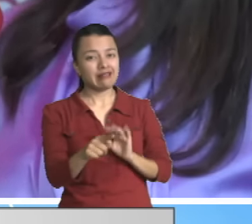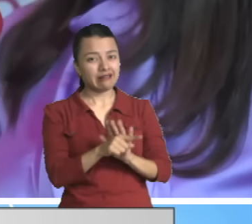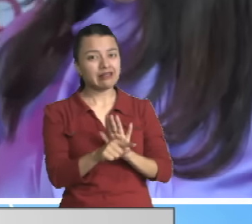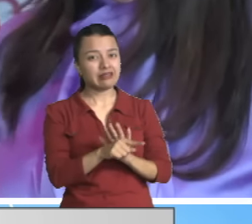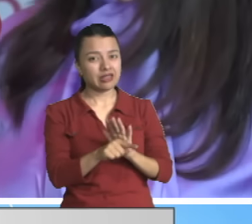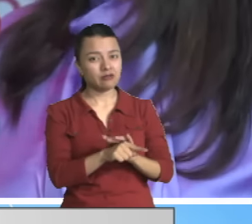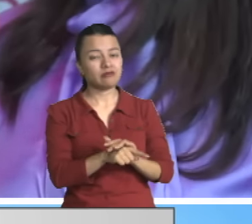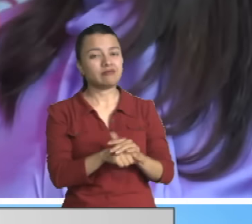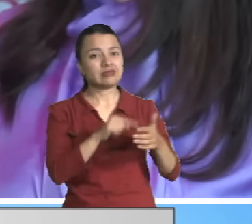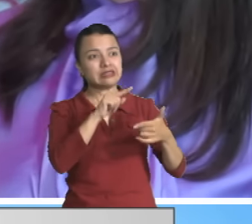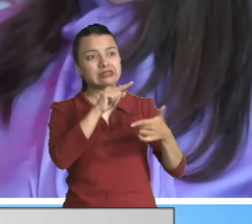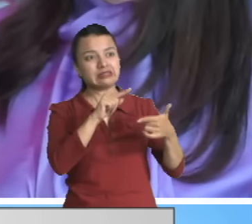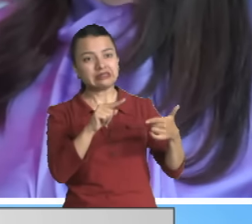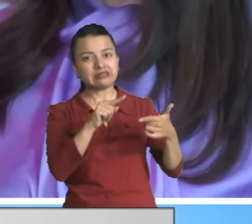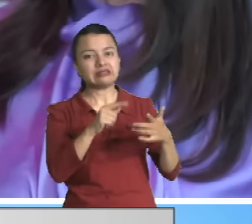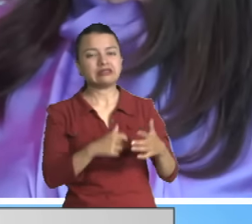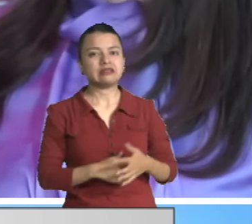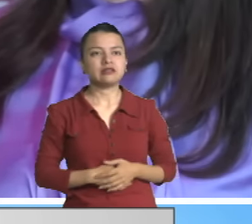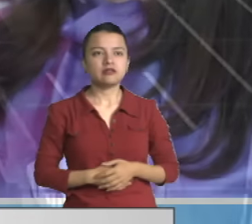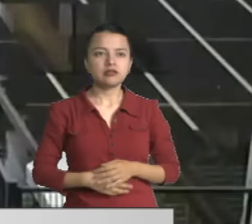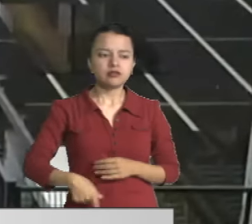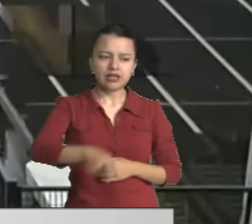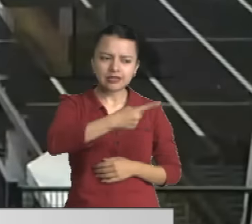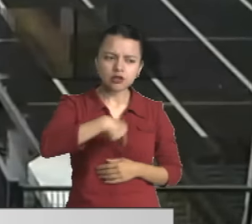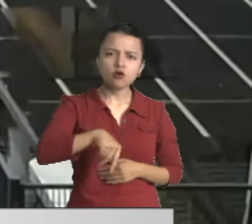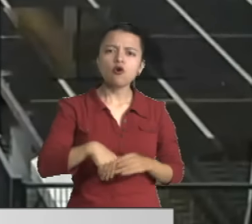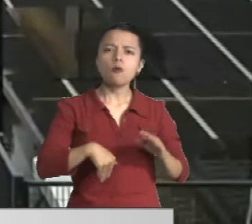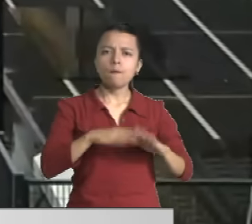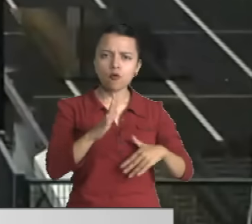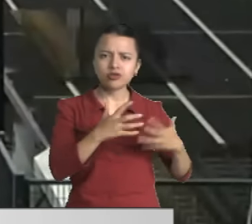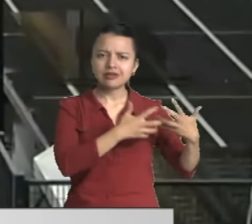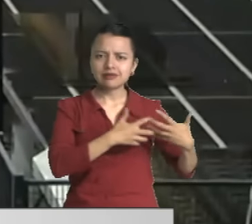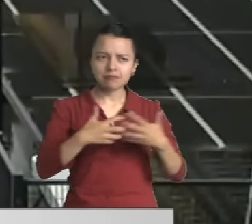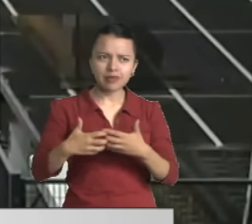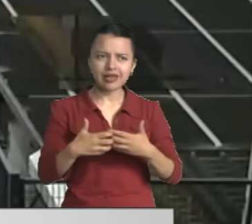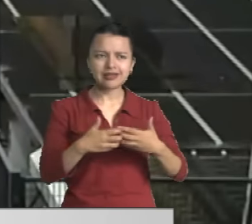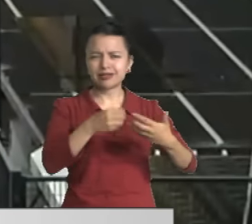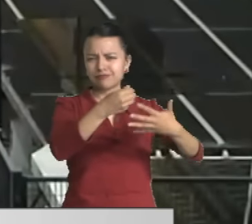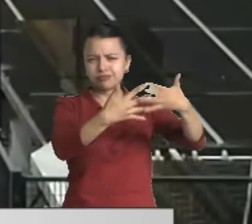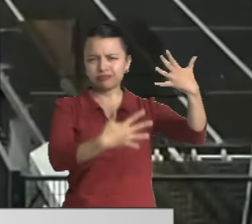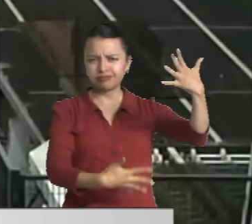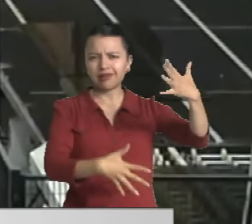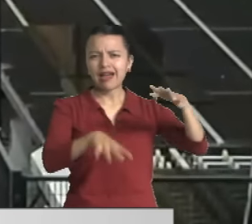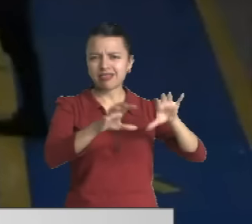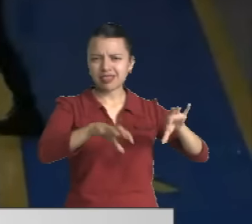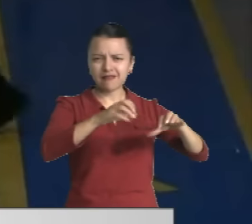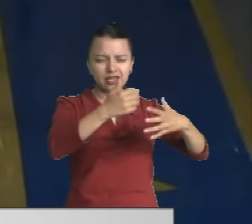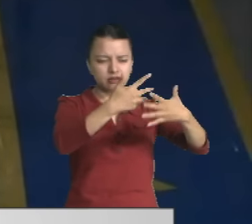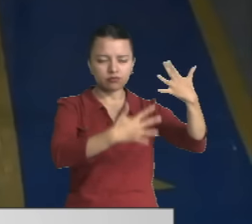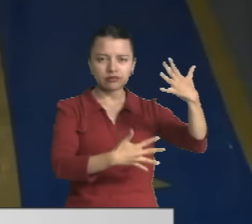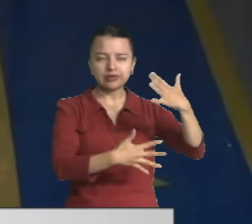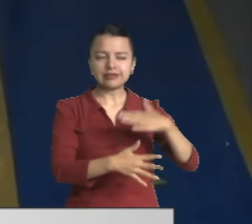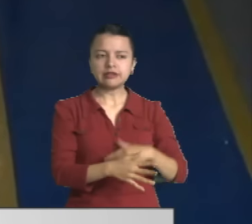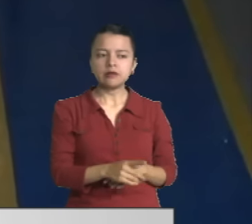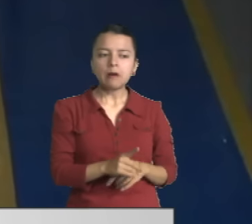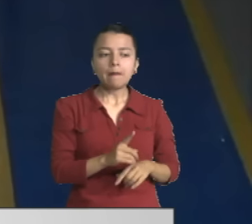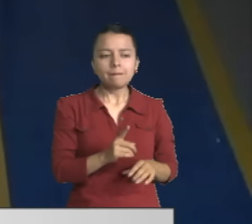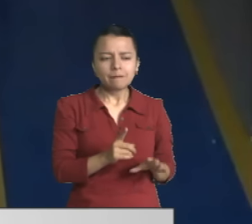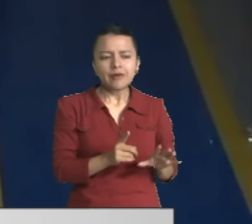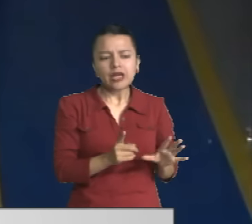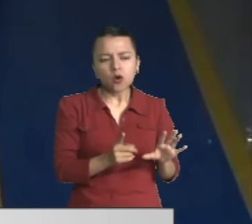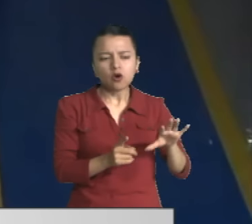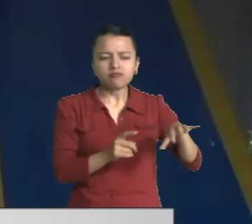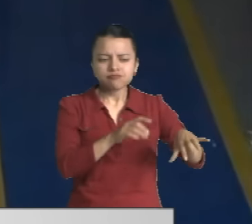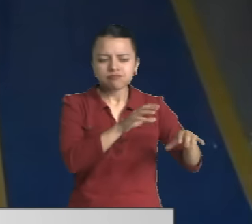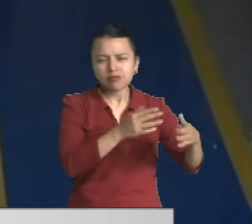negativo. Son muchas ramas de la industria manufacturera que están en negativo, pero allí también es importante resaltar que ya comenzamos a ver otras en positivo. Allí